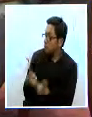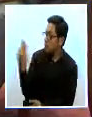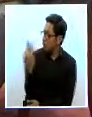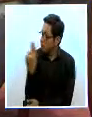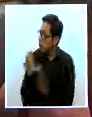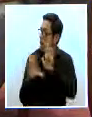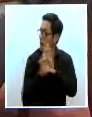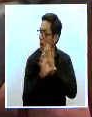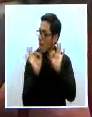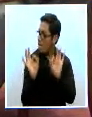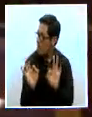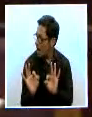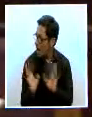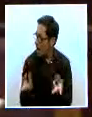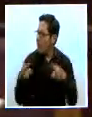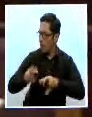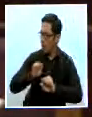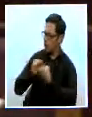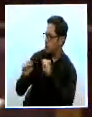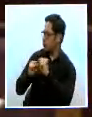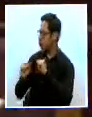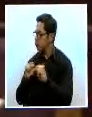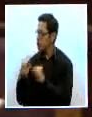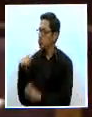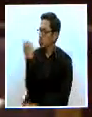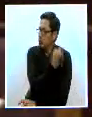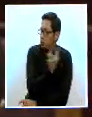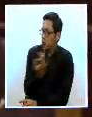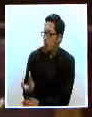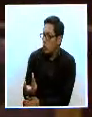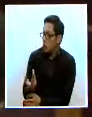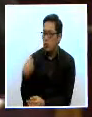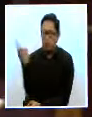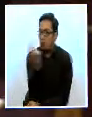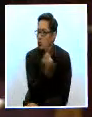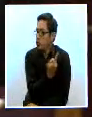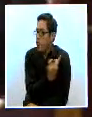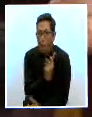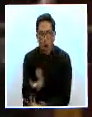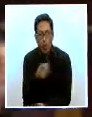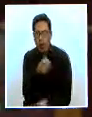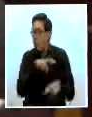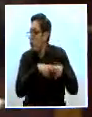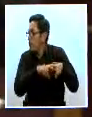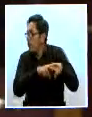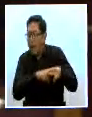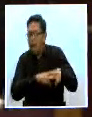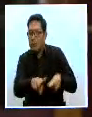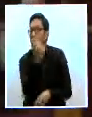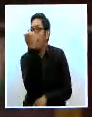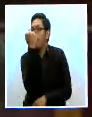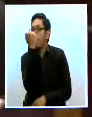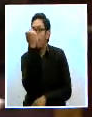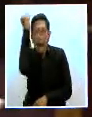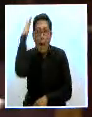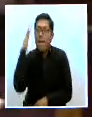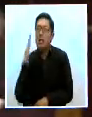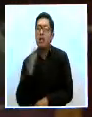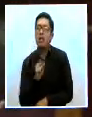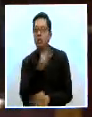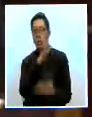y que ahí hay un esfuerzo porque no nos pueden a nosotros meter en el mismo saco cuando vemos vehículos pintados de amarillo vehículos informales